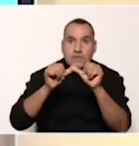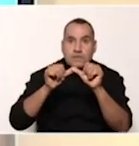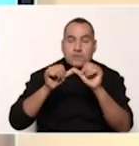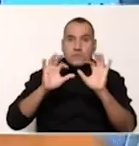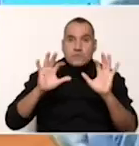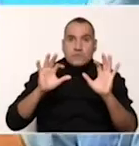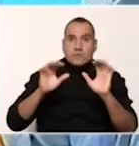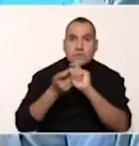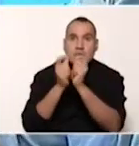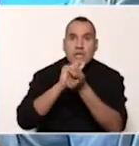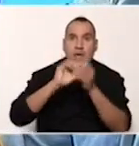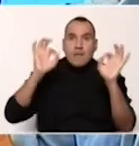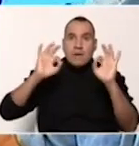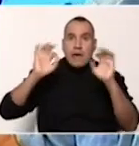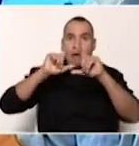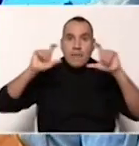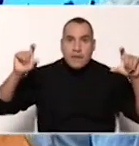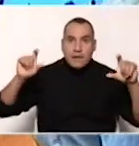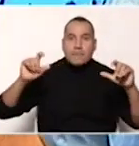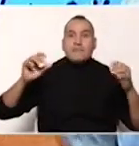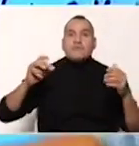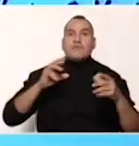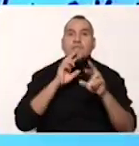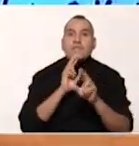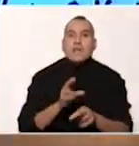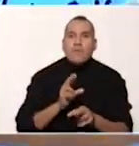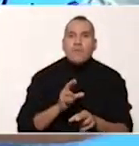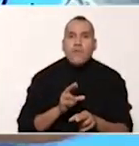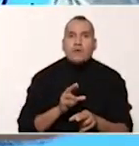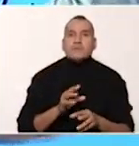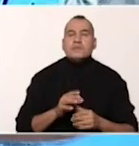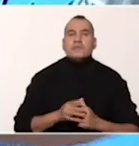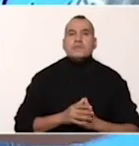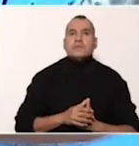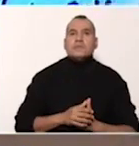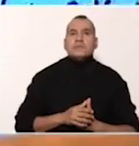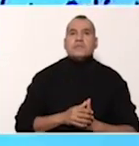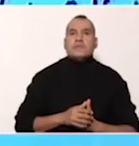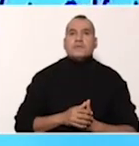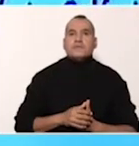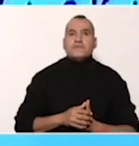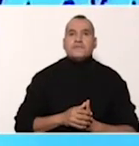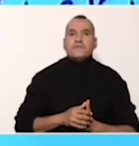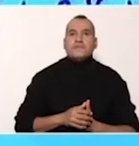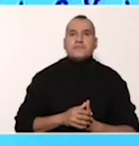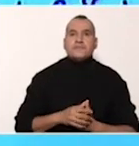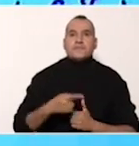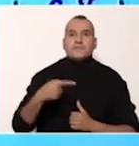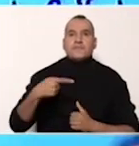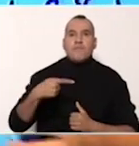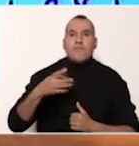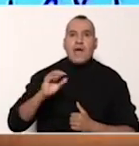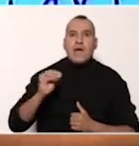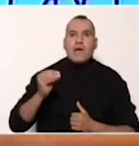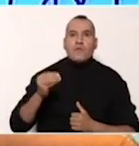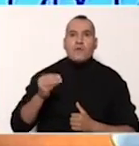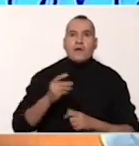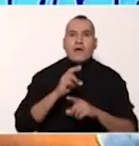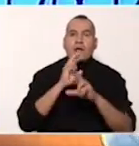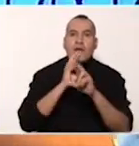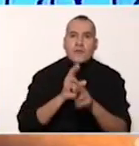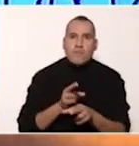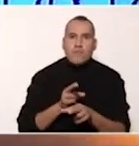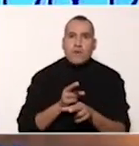sería, entonces, menos, aquí sería menos Q de X y el